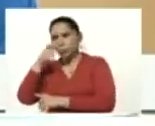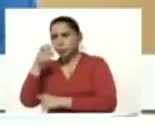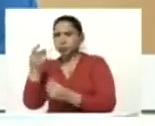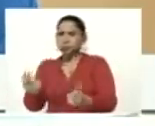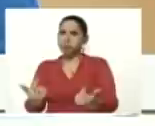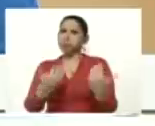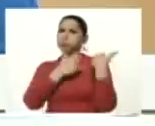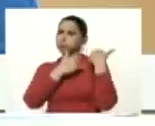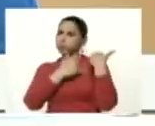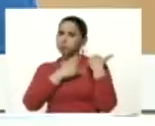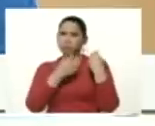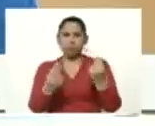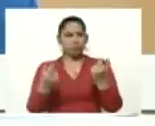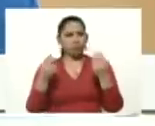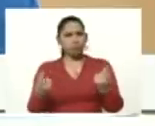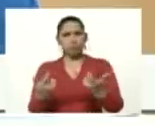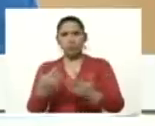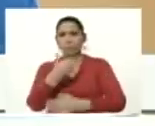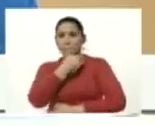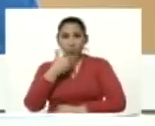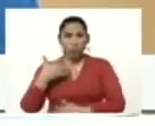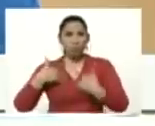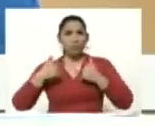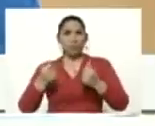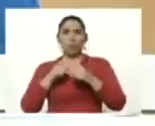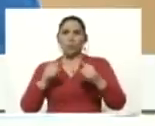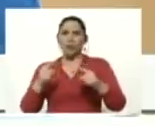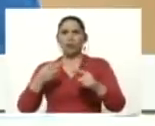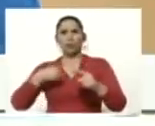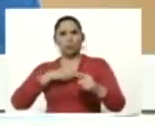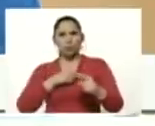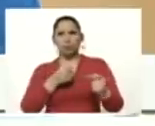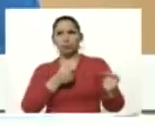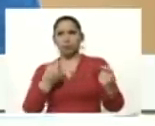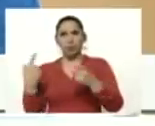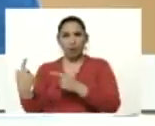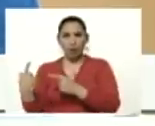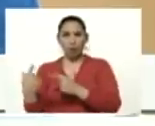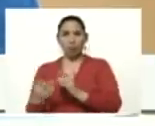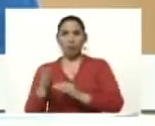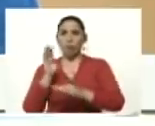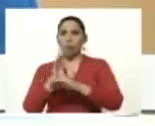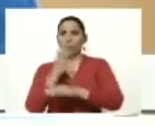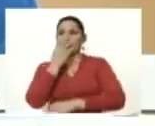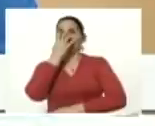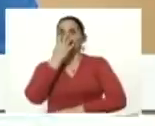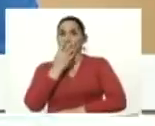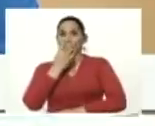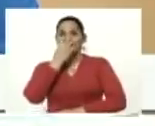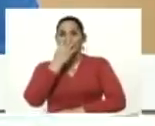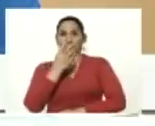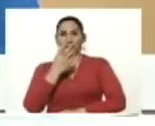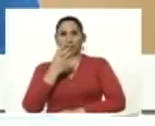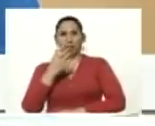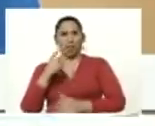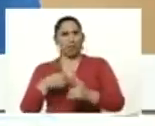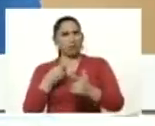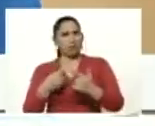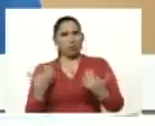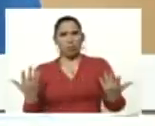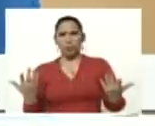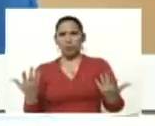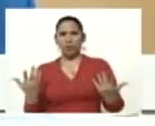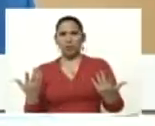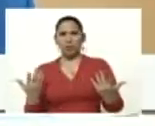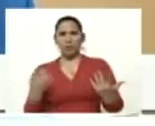pendiente. Mejoró su salud. Lo sacamos de los cuidados intensivos y de repente se